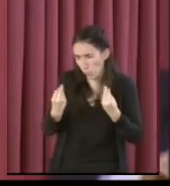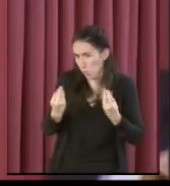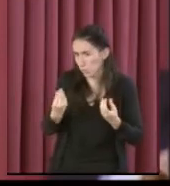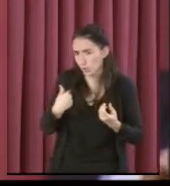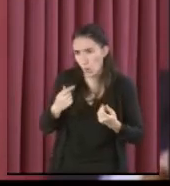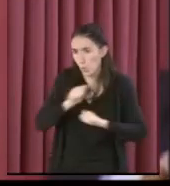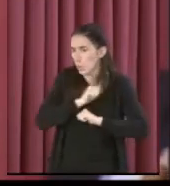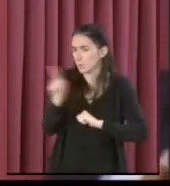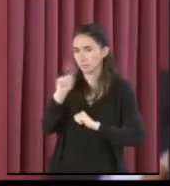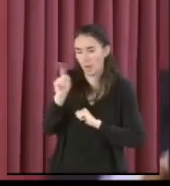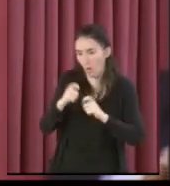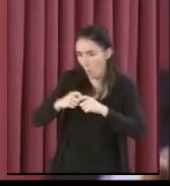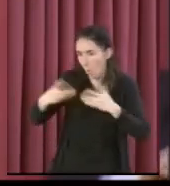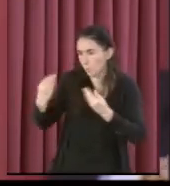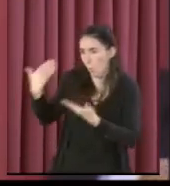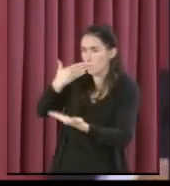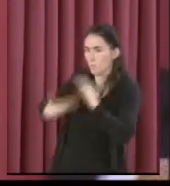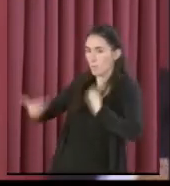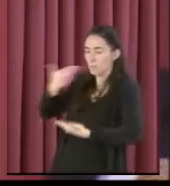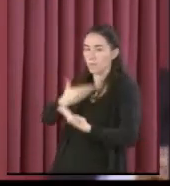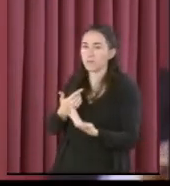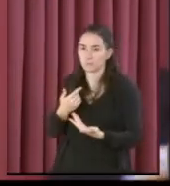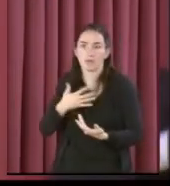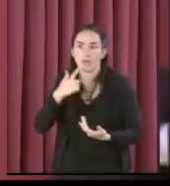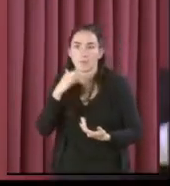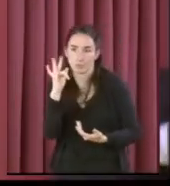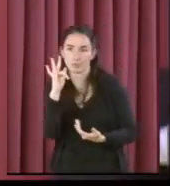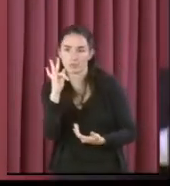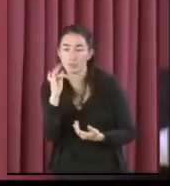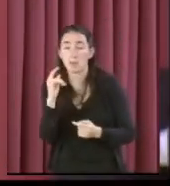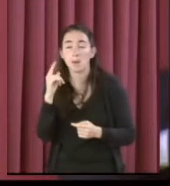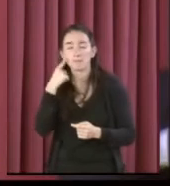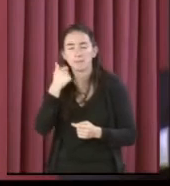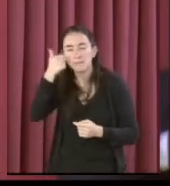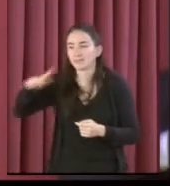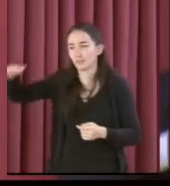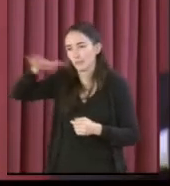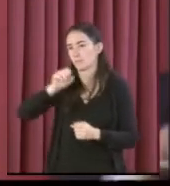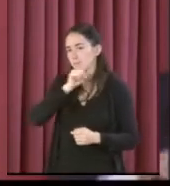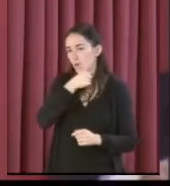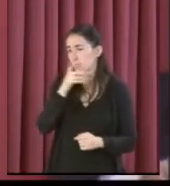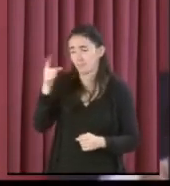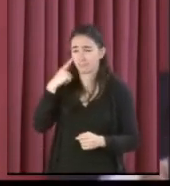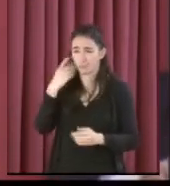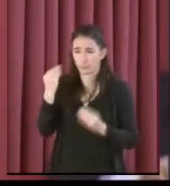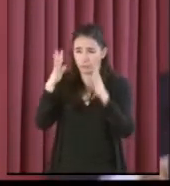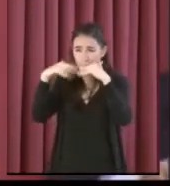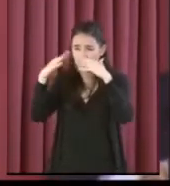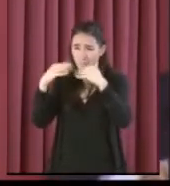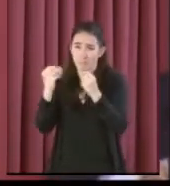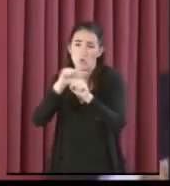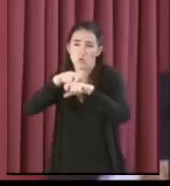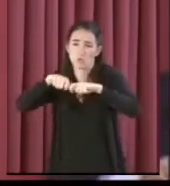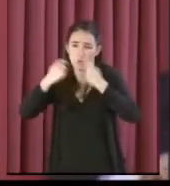supone una buenísima noticia, especialmente para el casco antiguo, que concentra la mayor parte de los edificios objeto de